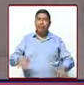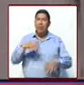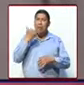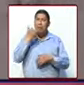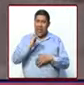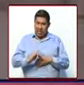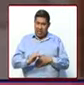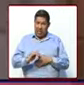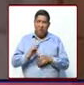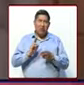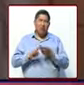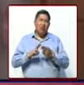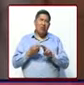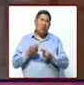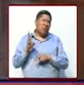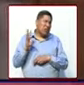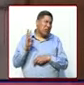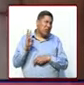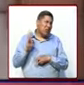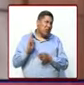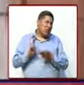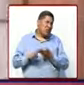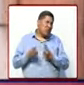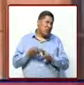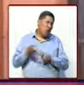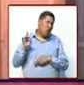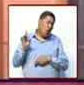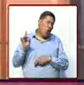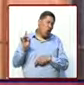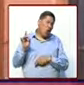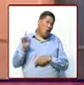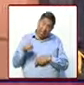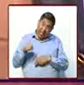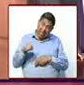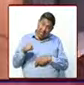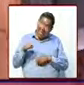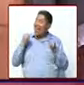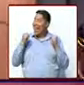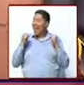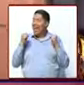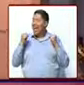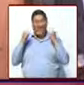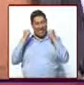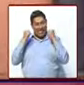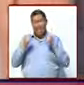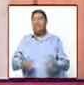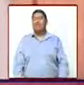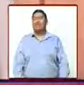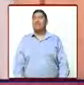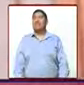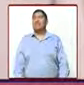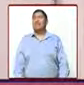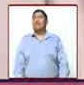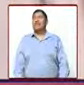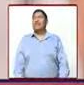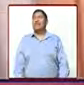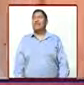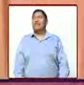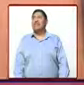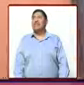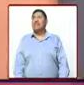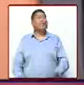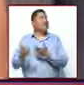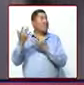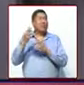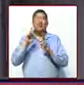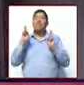talla 6, 8, un overol de aviación, por favor? Sí, parece que sí hay. Parece que sí hay. A ver, que